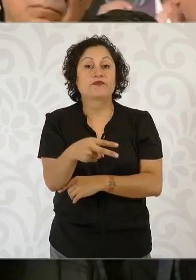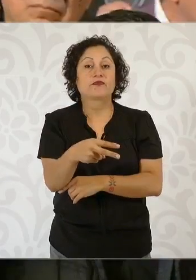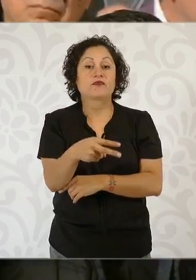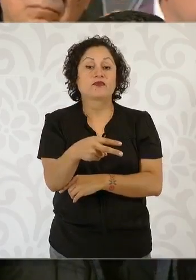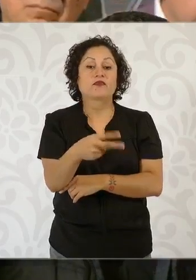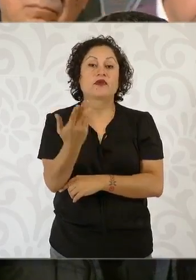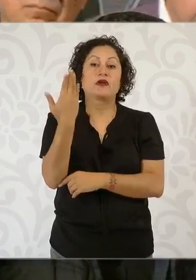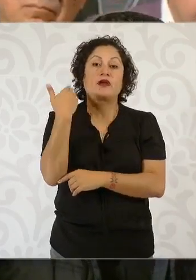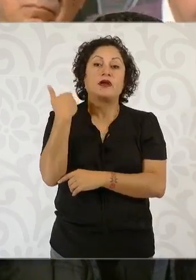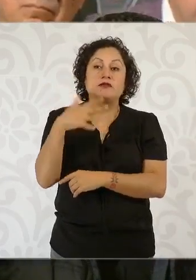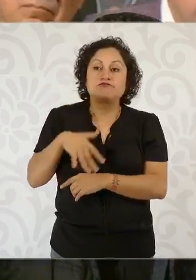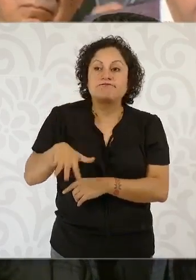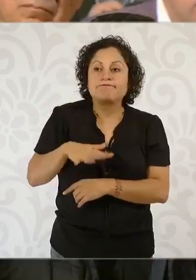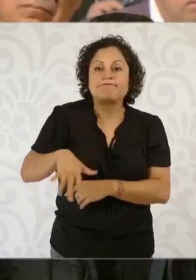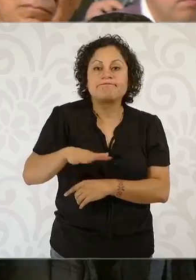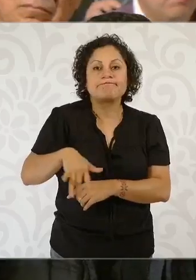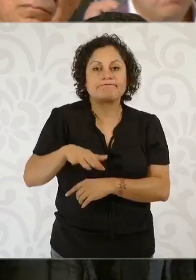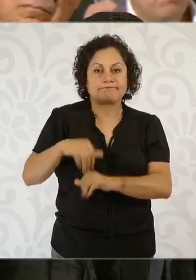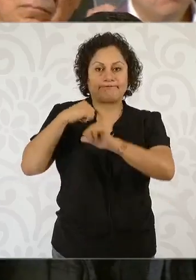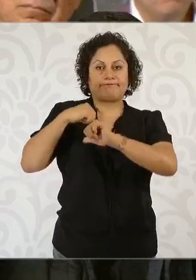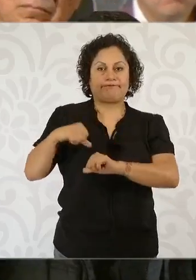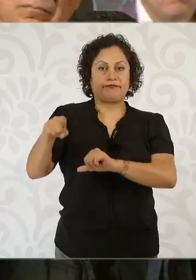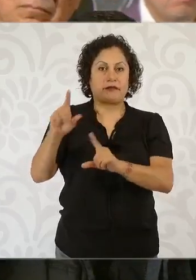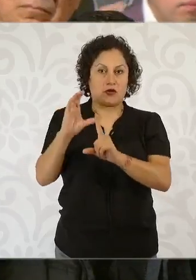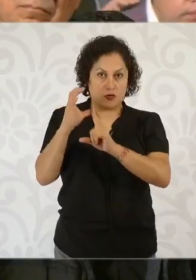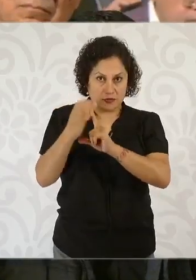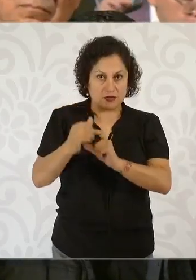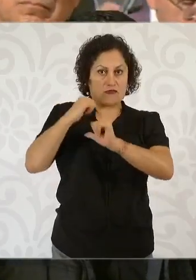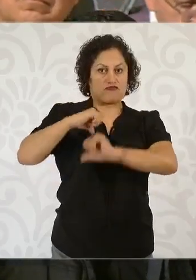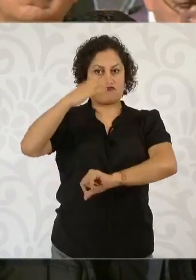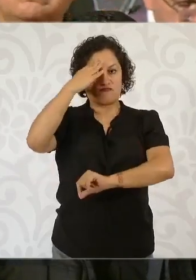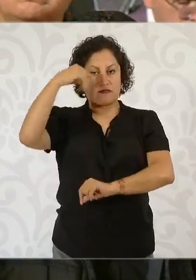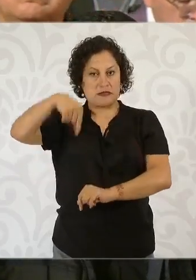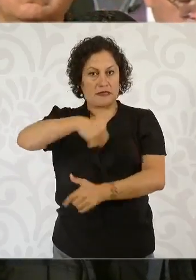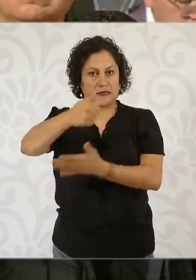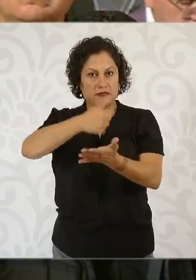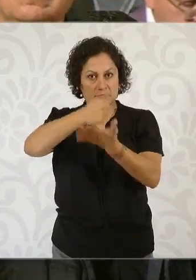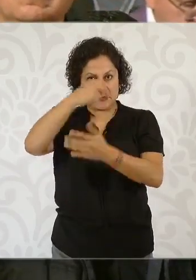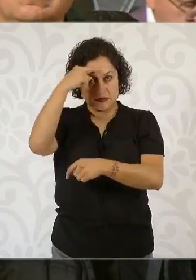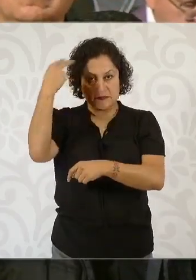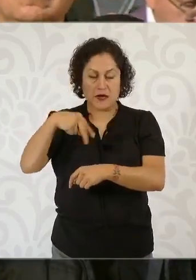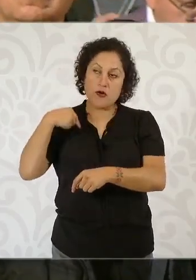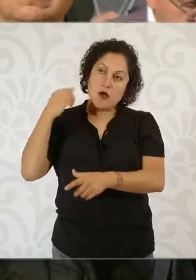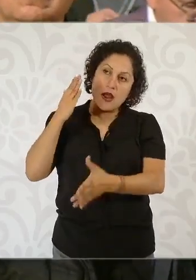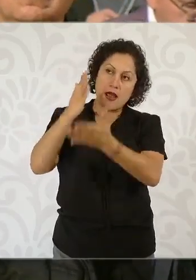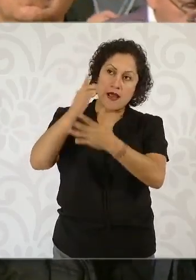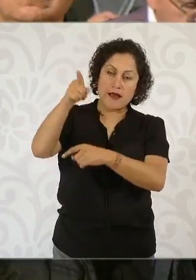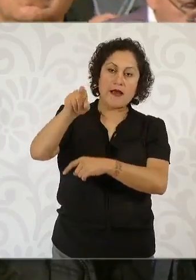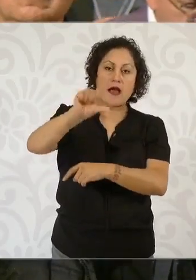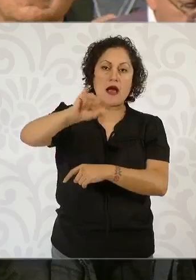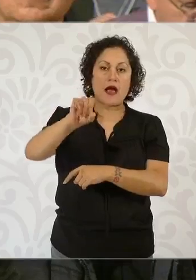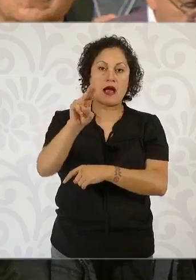sesión de búsqueda de algunos días por parte de la Comisión y de autoridades capitalinas. Esto recordamos en el Ajusco, en donde, bueno, pues estuvieron